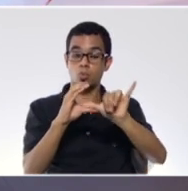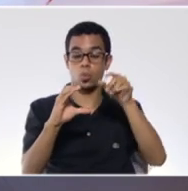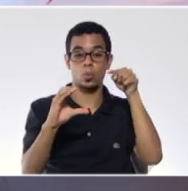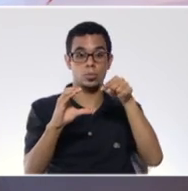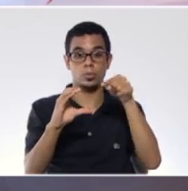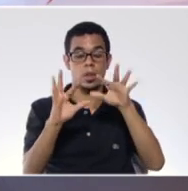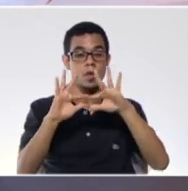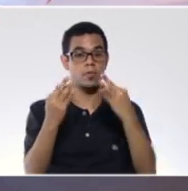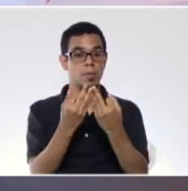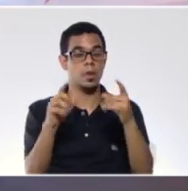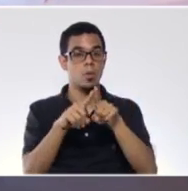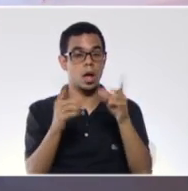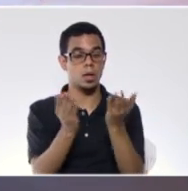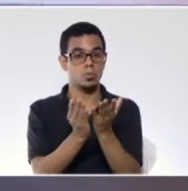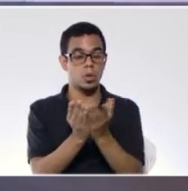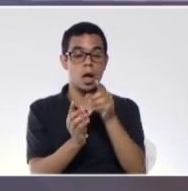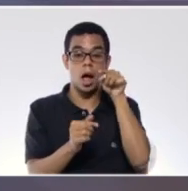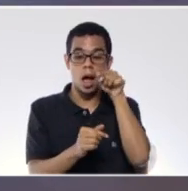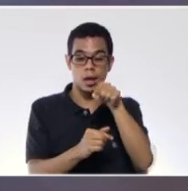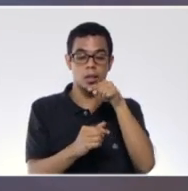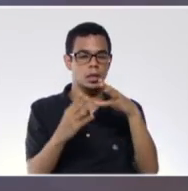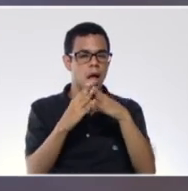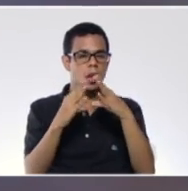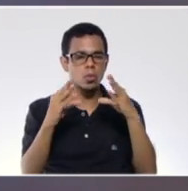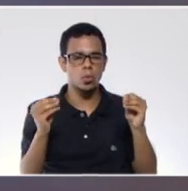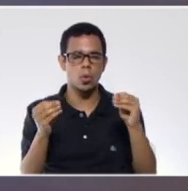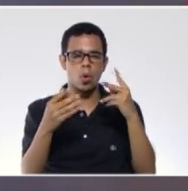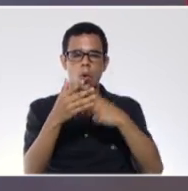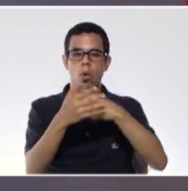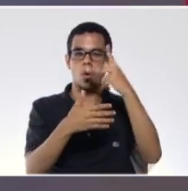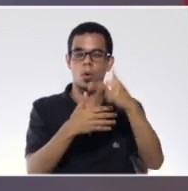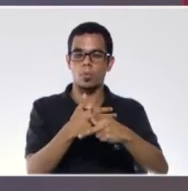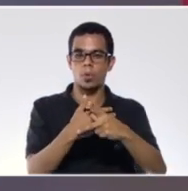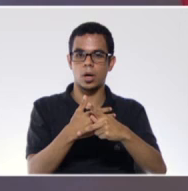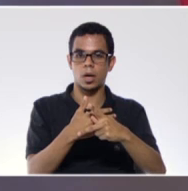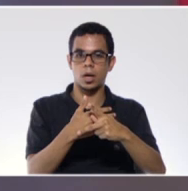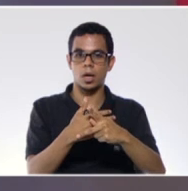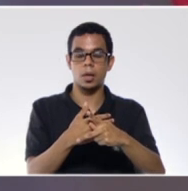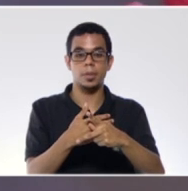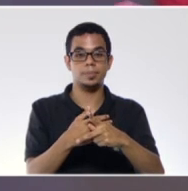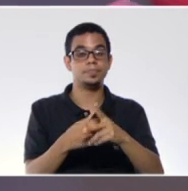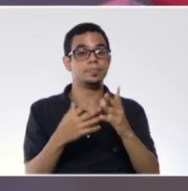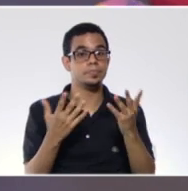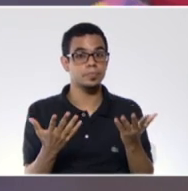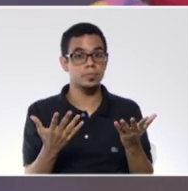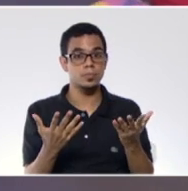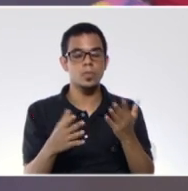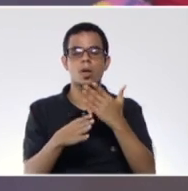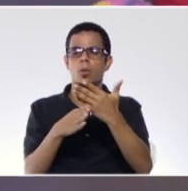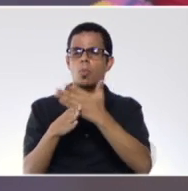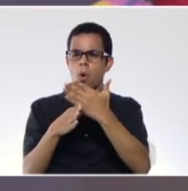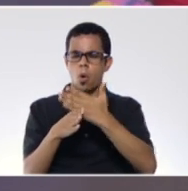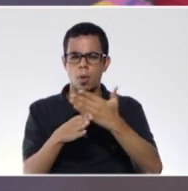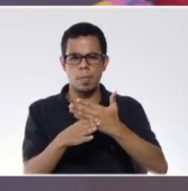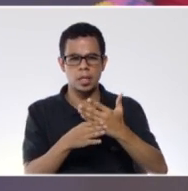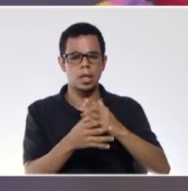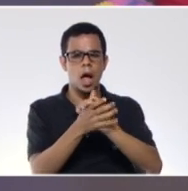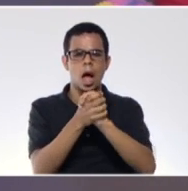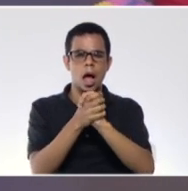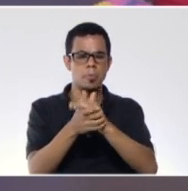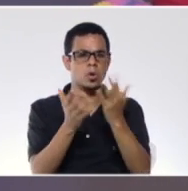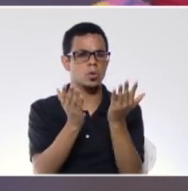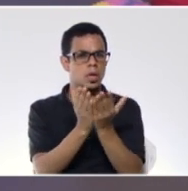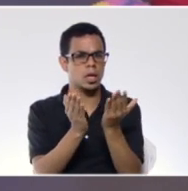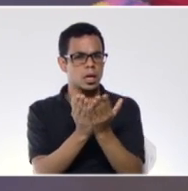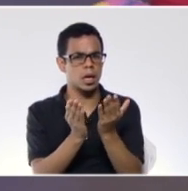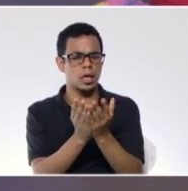Escuela oficial, allí tienen toda la programación, además se suscriben, le dan me gusta y pueden compartirlo con sus compañeros,